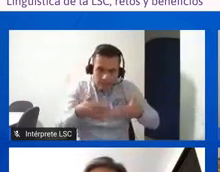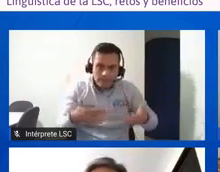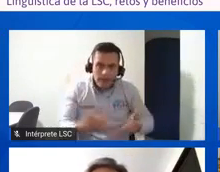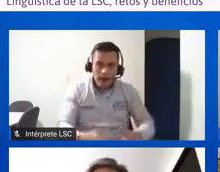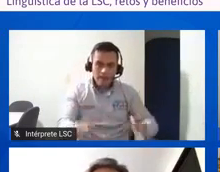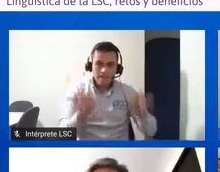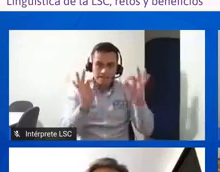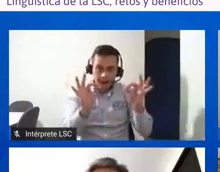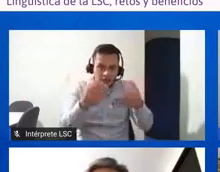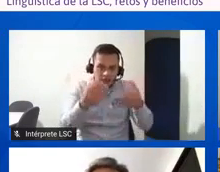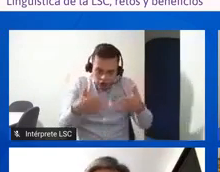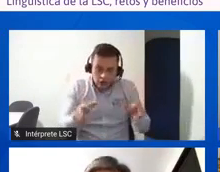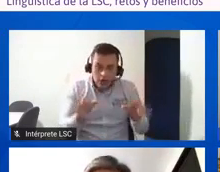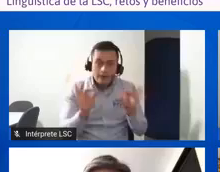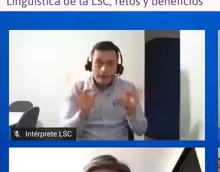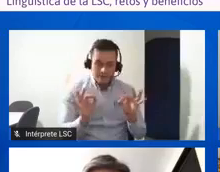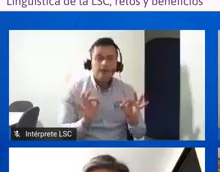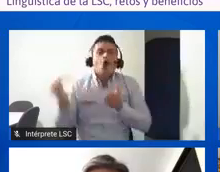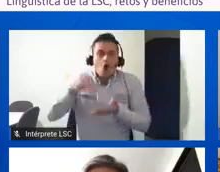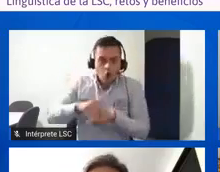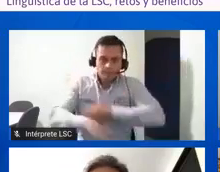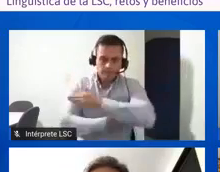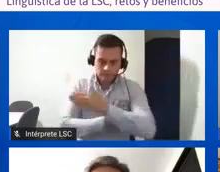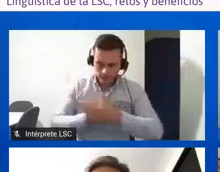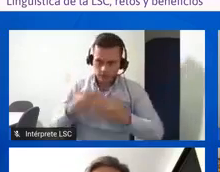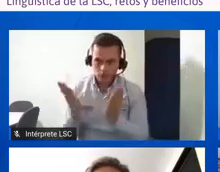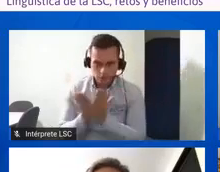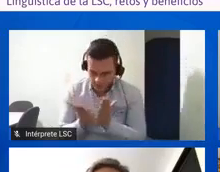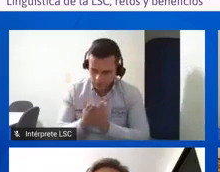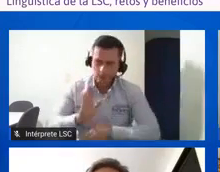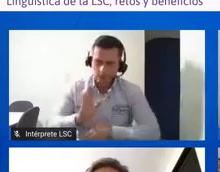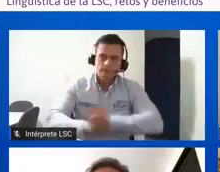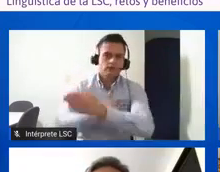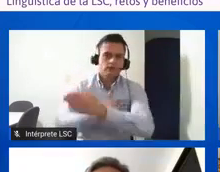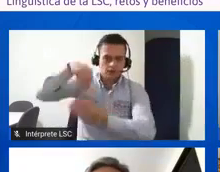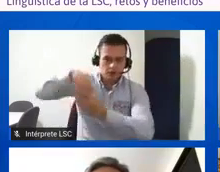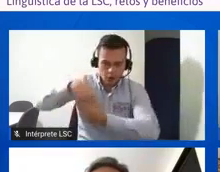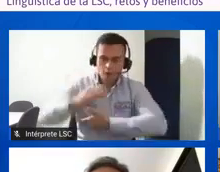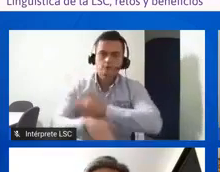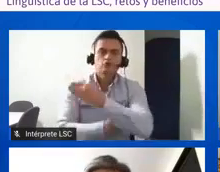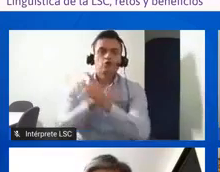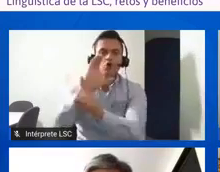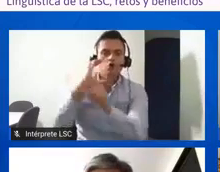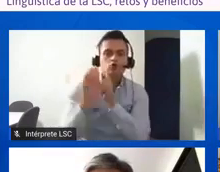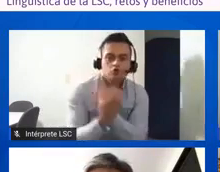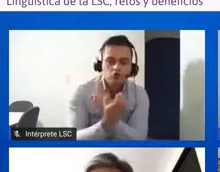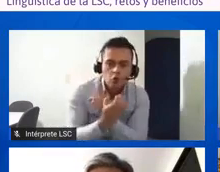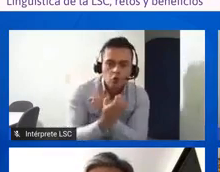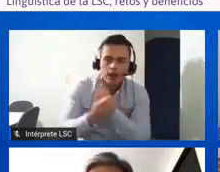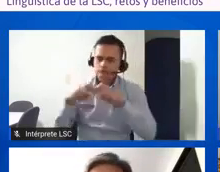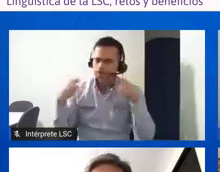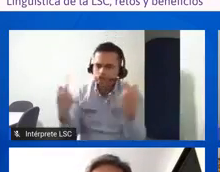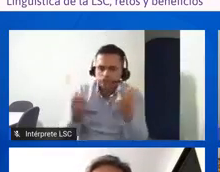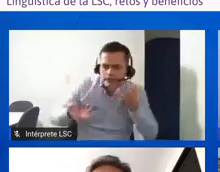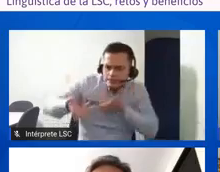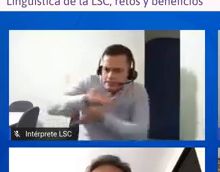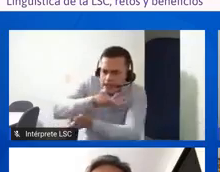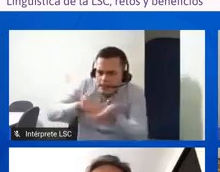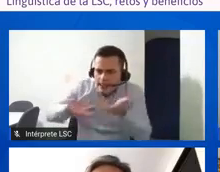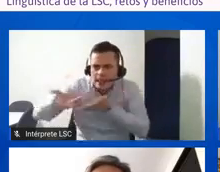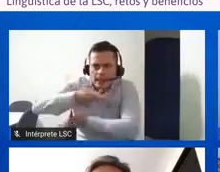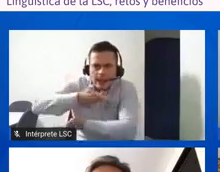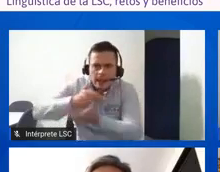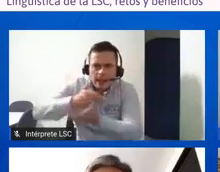volvimos a sentar con el Ministerio de Educación, con el Ministerio del Interior, con el Ministerio de Cultura. Yo creo que uno de